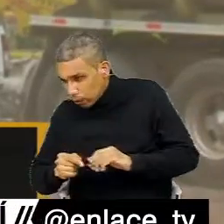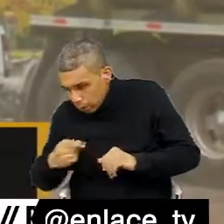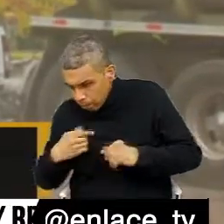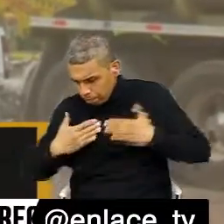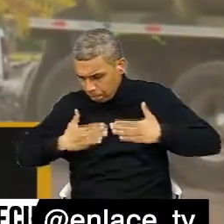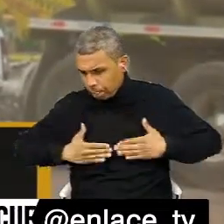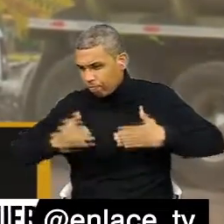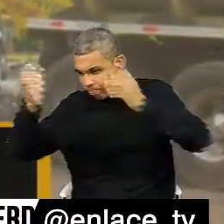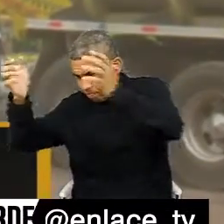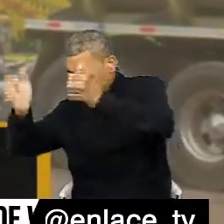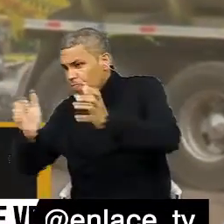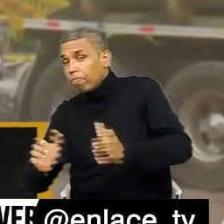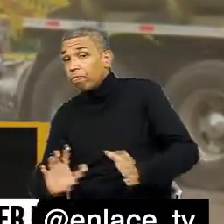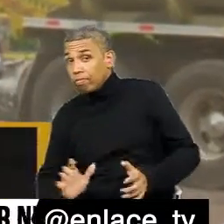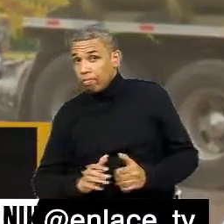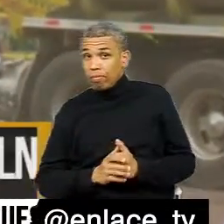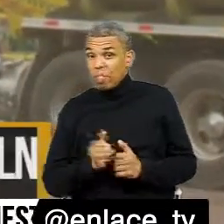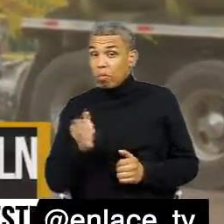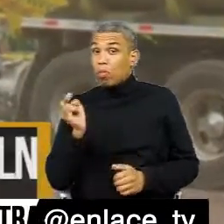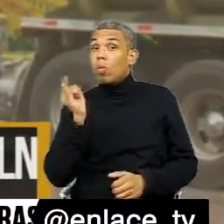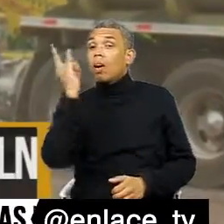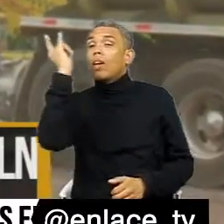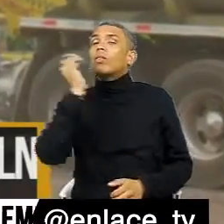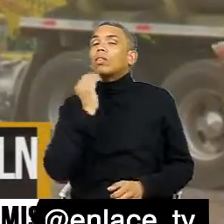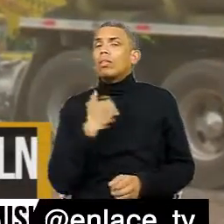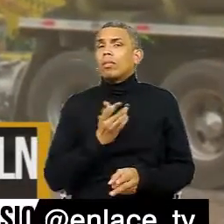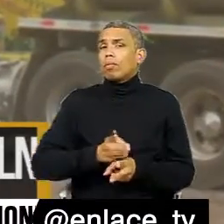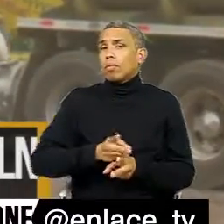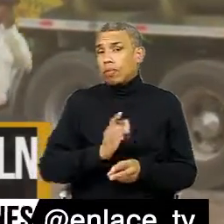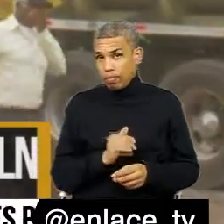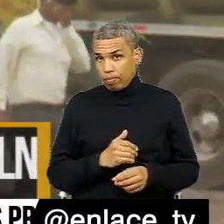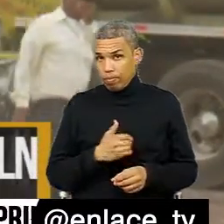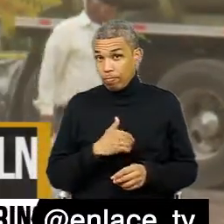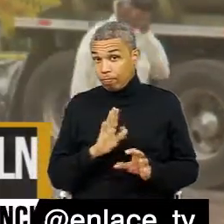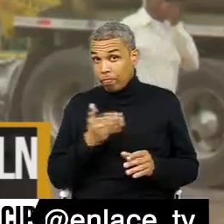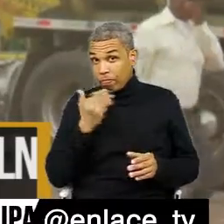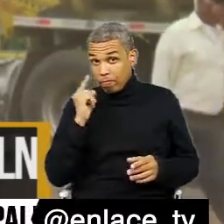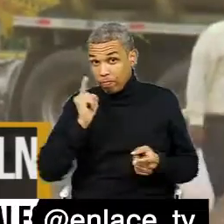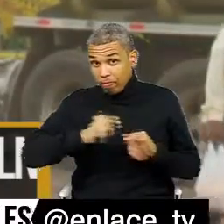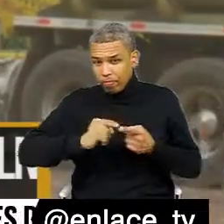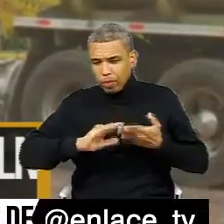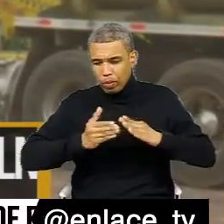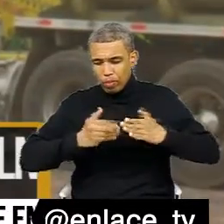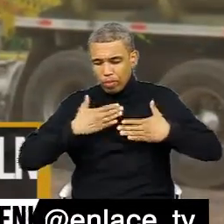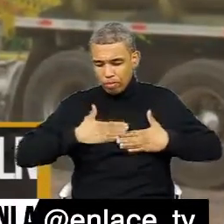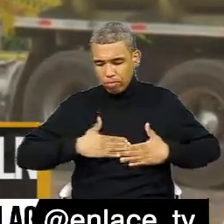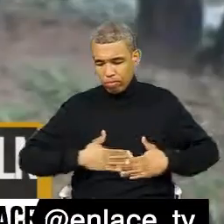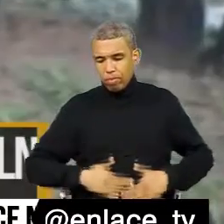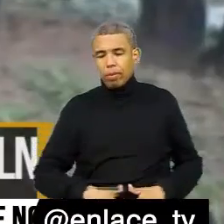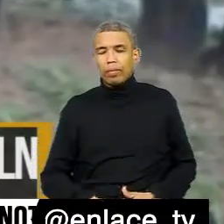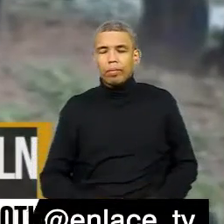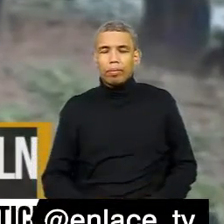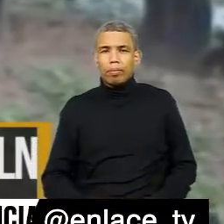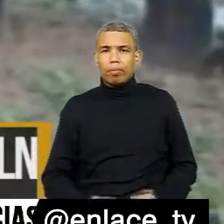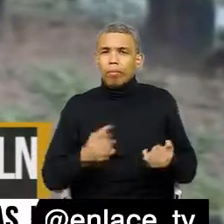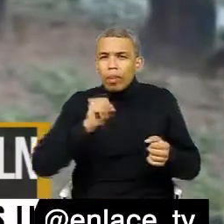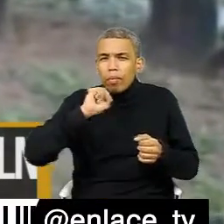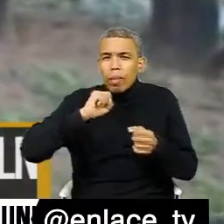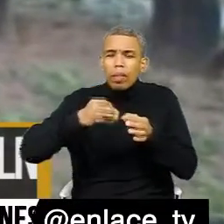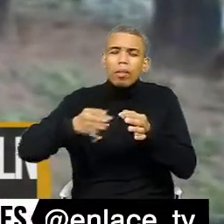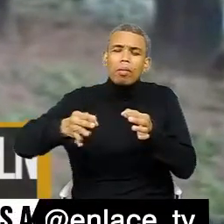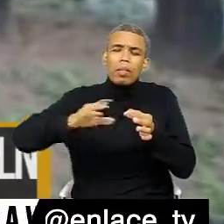como dije anteriormente, pues minimizar todo riesgo que pueda afectar la seguridad ciudadana. Menciona que por ahora en el Magdalena Medio no se han